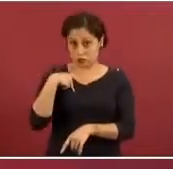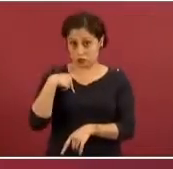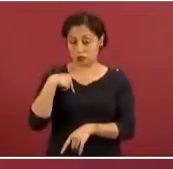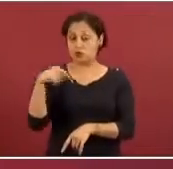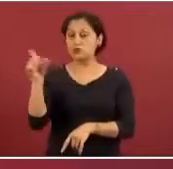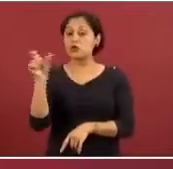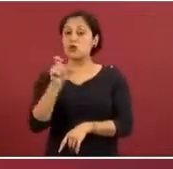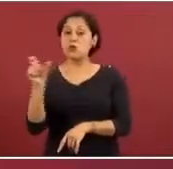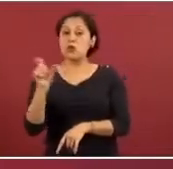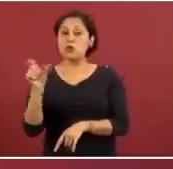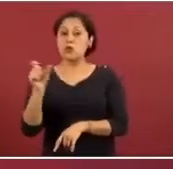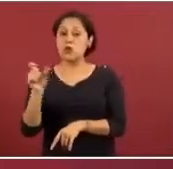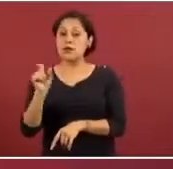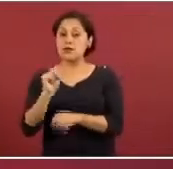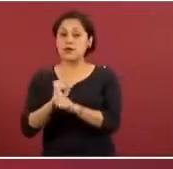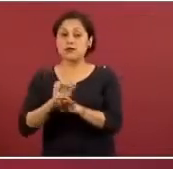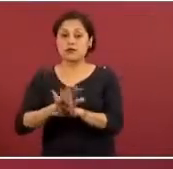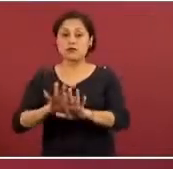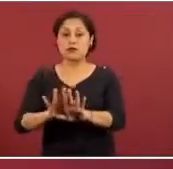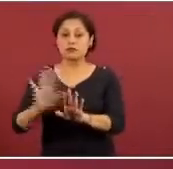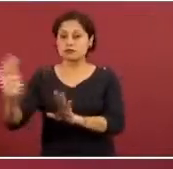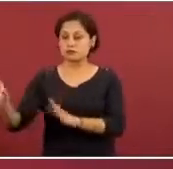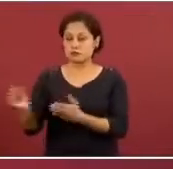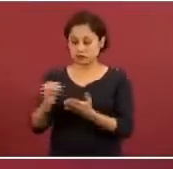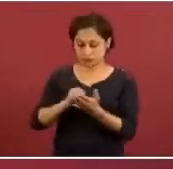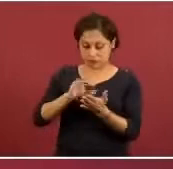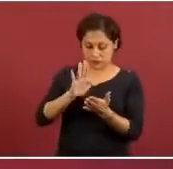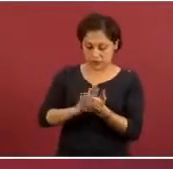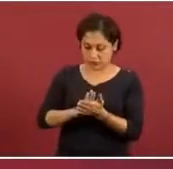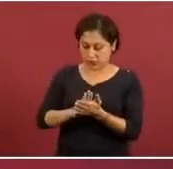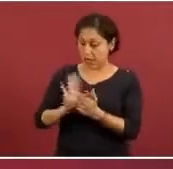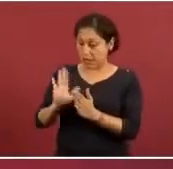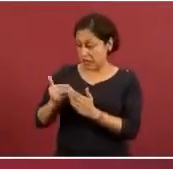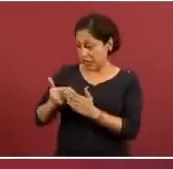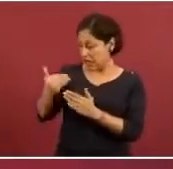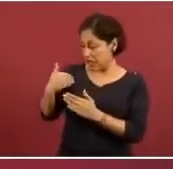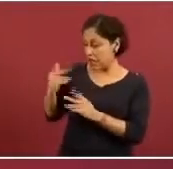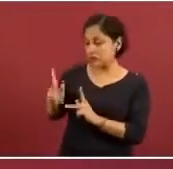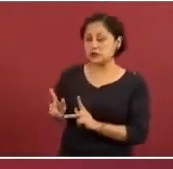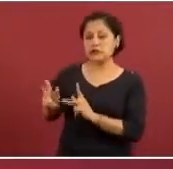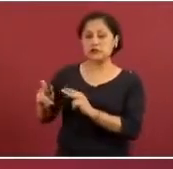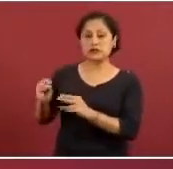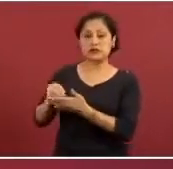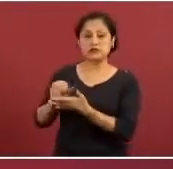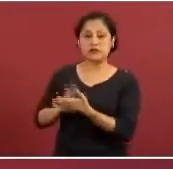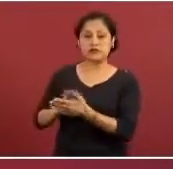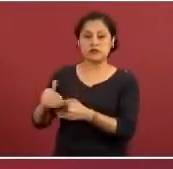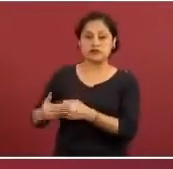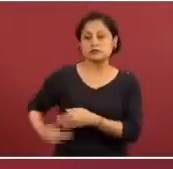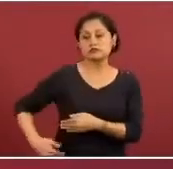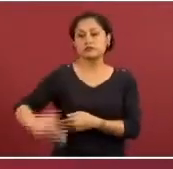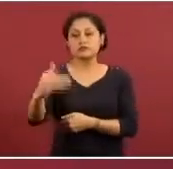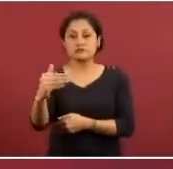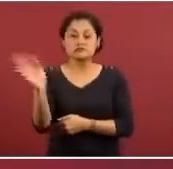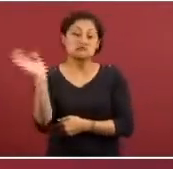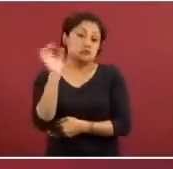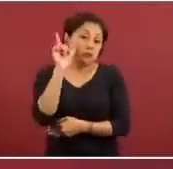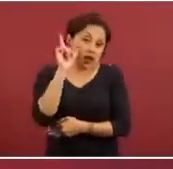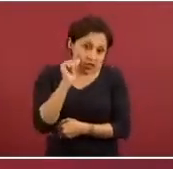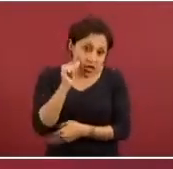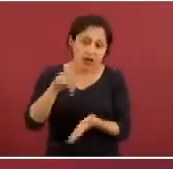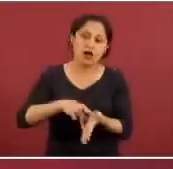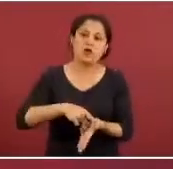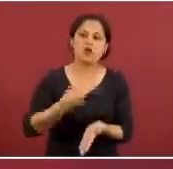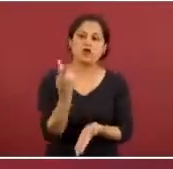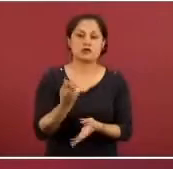que algunos de los datos no entren después de ese corte, pero posteriormente, es decir, el día de mañana, pues se estarán actualizando. En